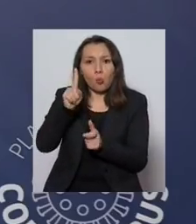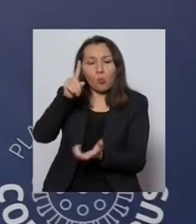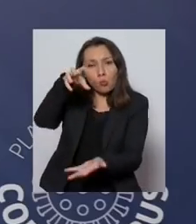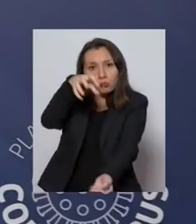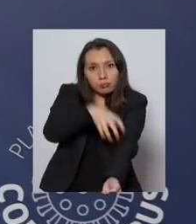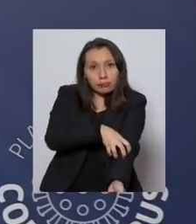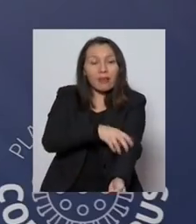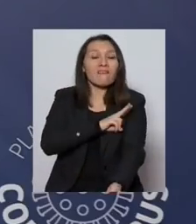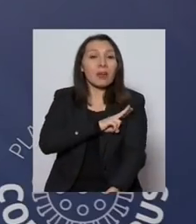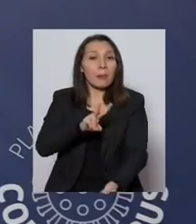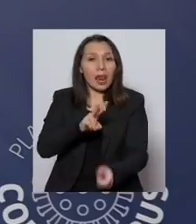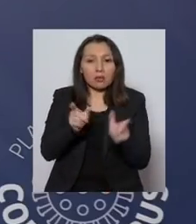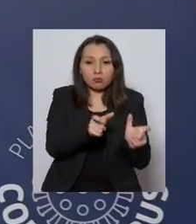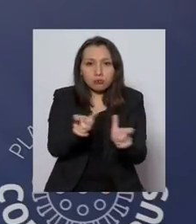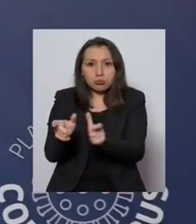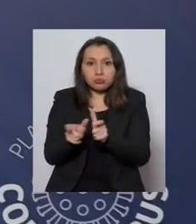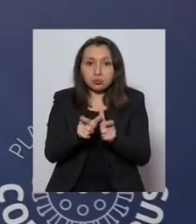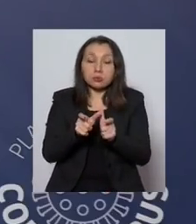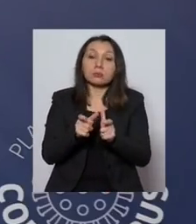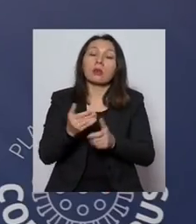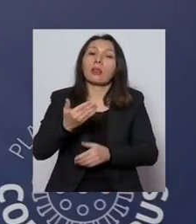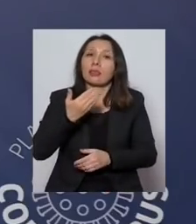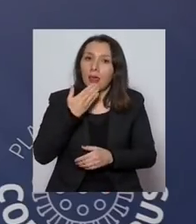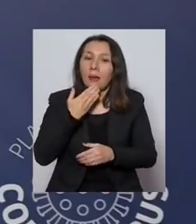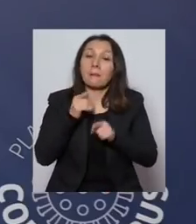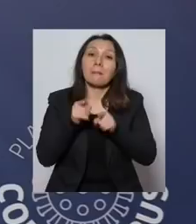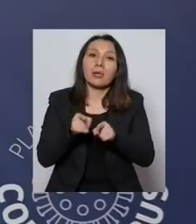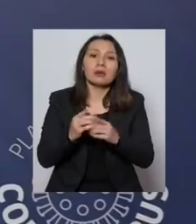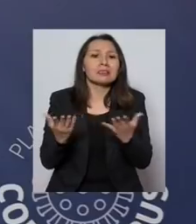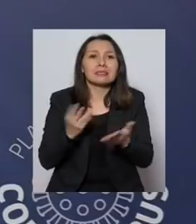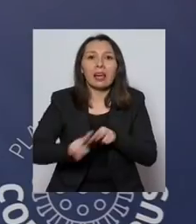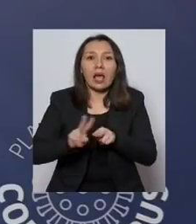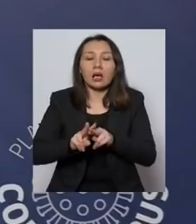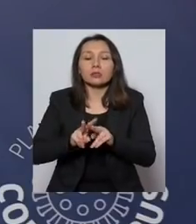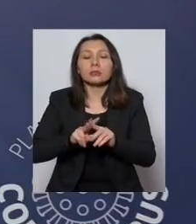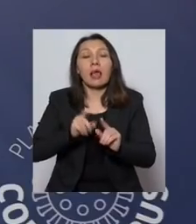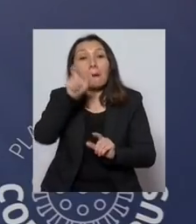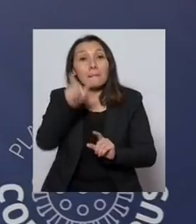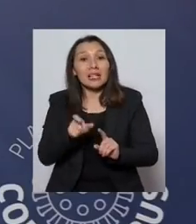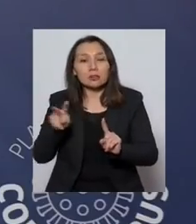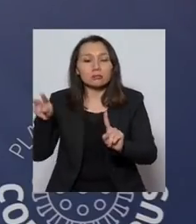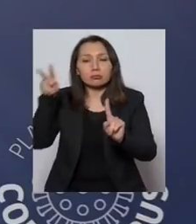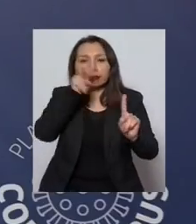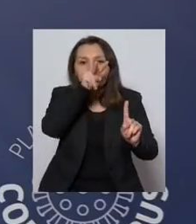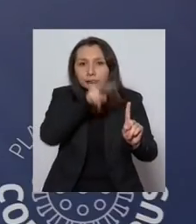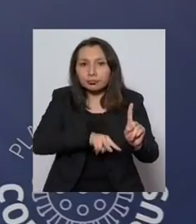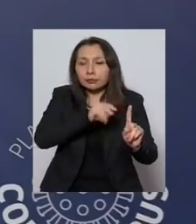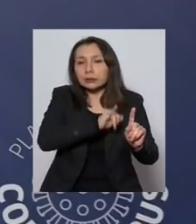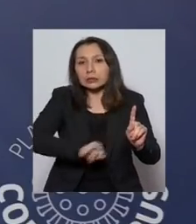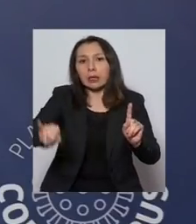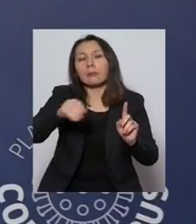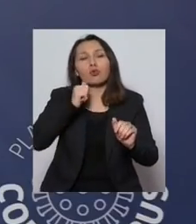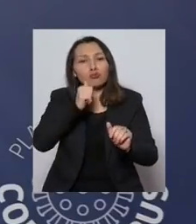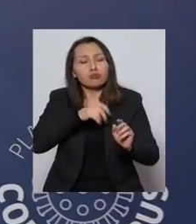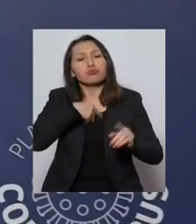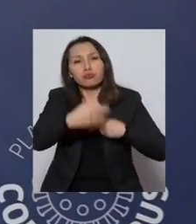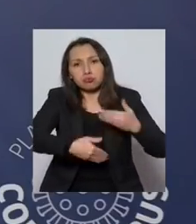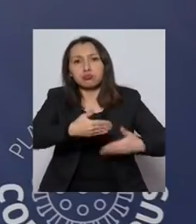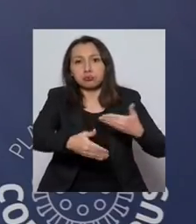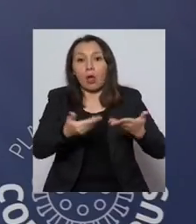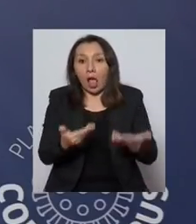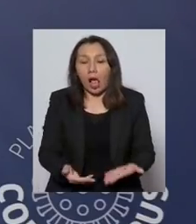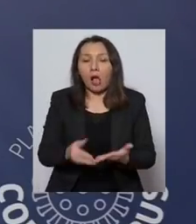completa de Valparaíso. Así que también se va a estar haciendo un control permanente que ya está en este